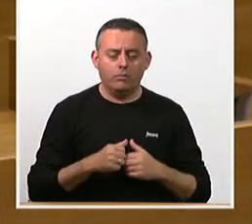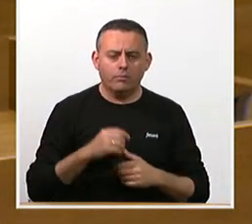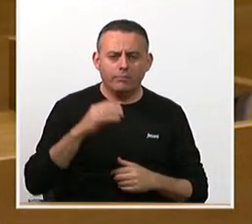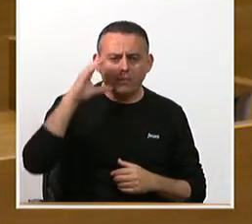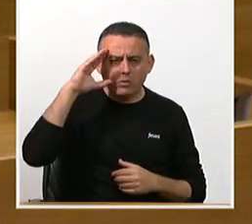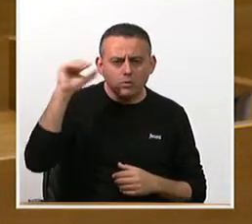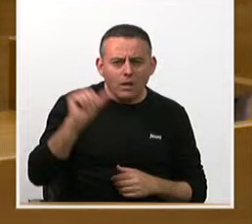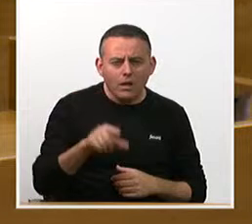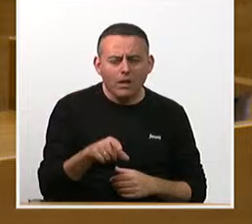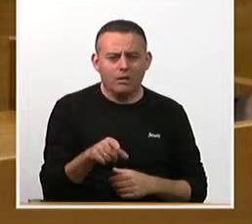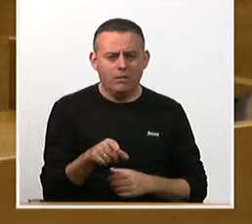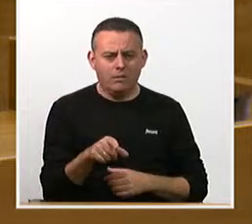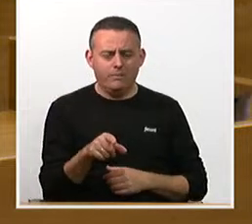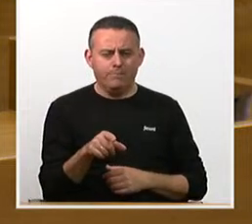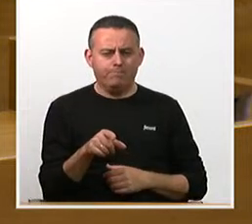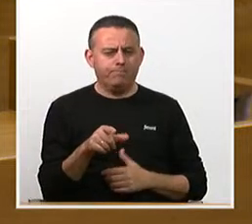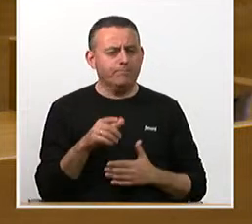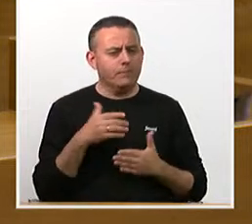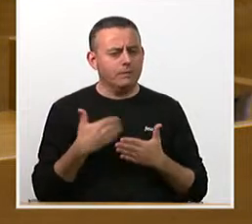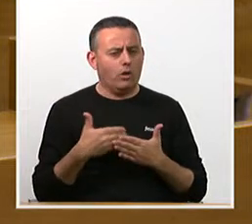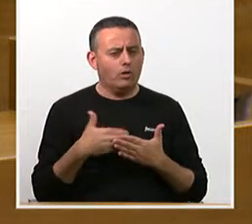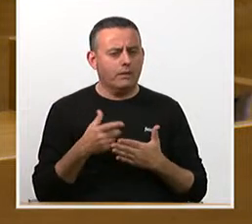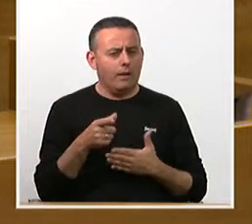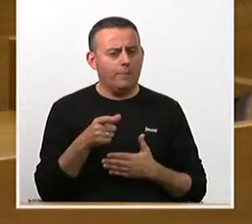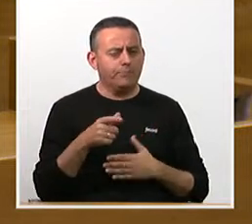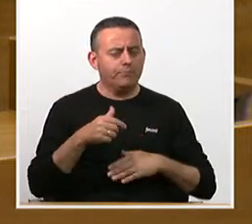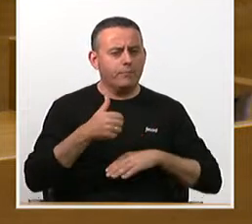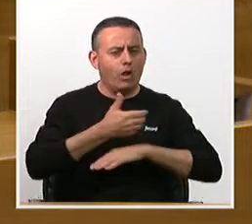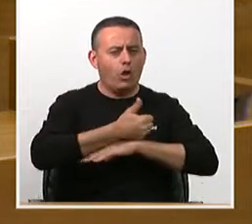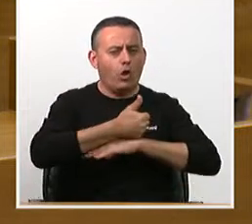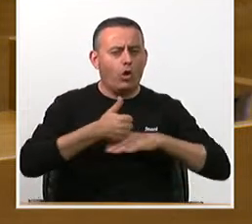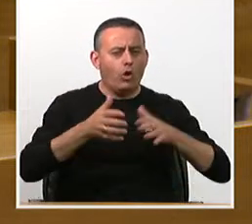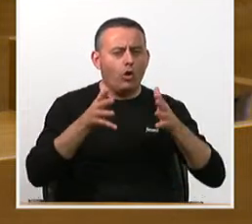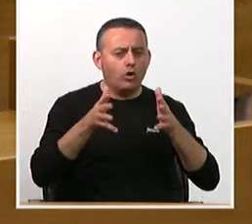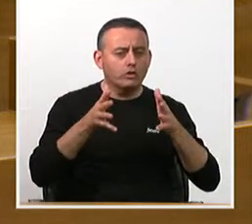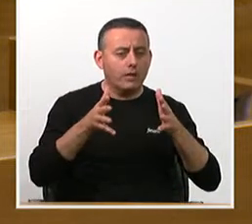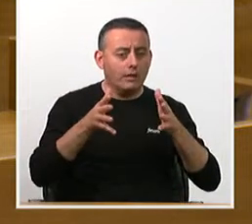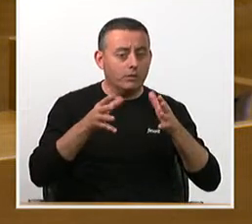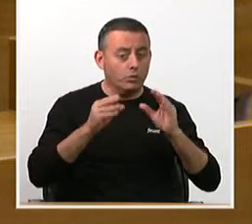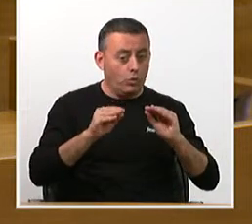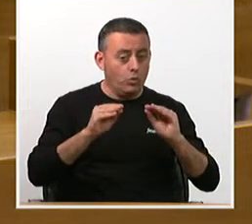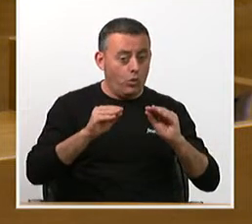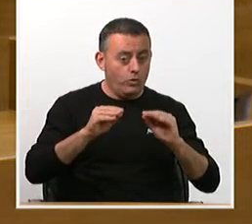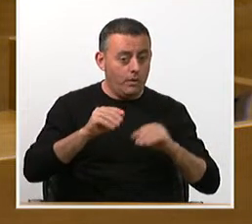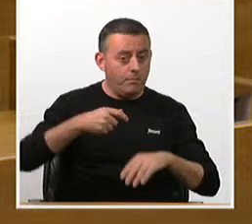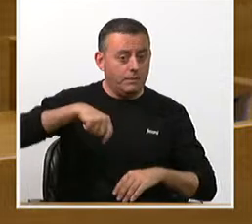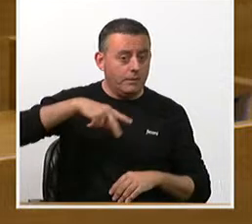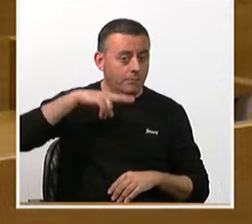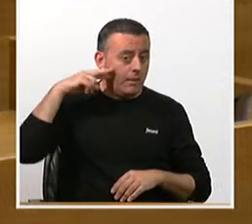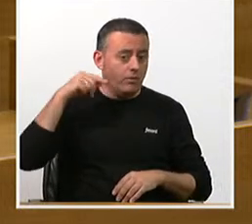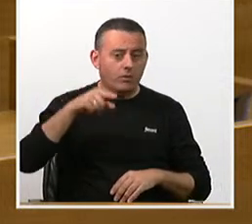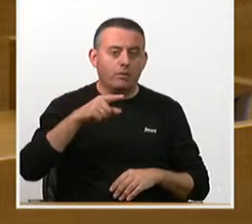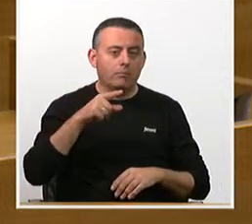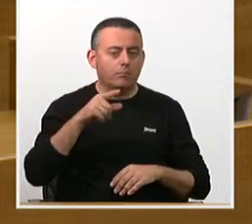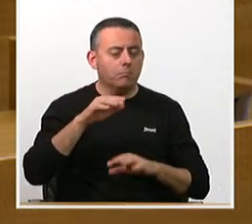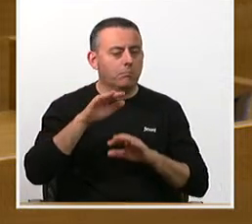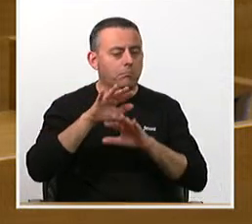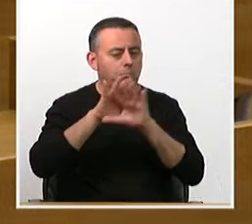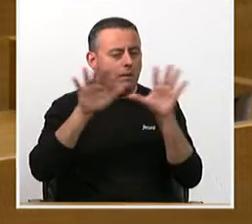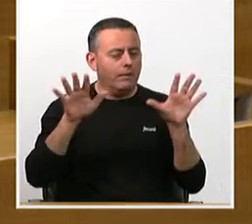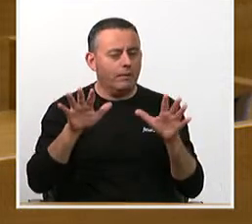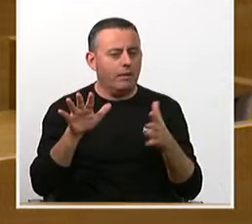es Clara muestra de que los miembros del consell de mazón no tienen Clara la importancia de la agenda 2030 como instrumento